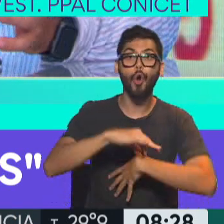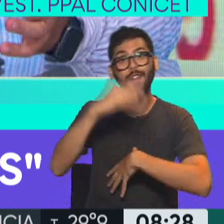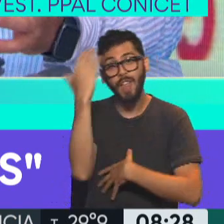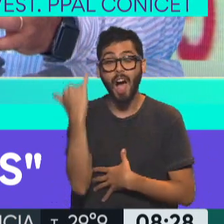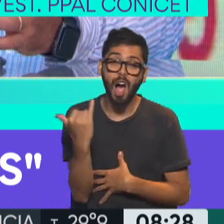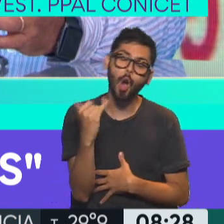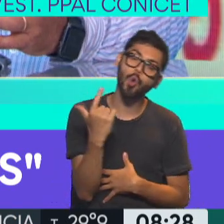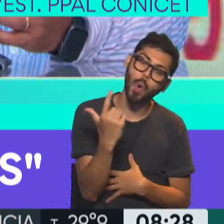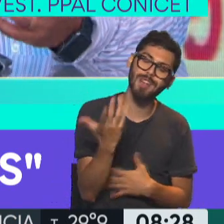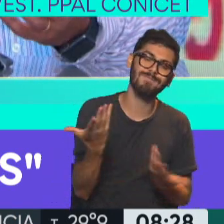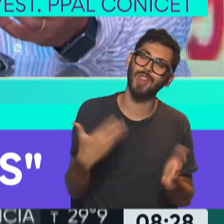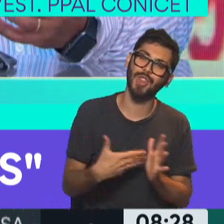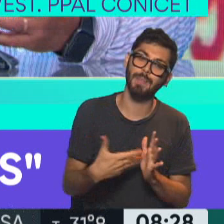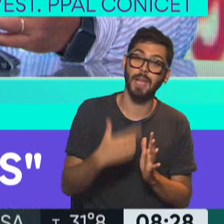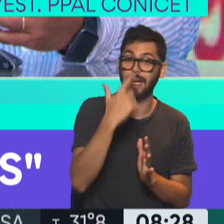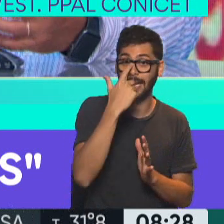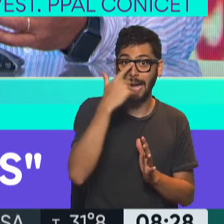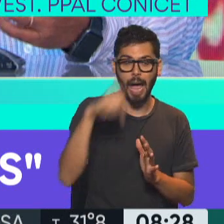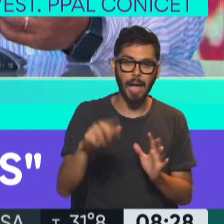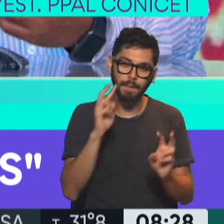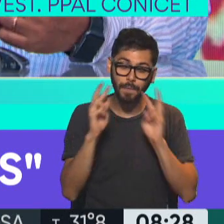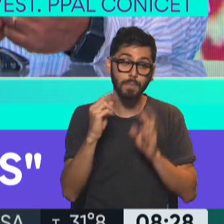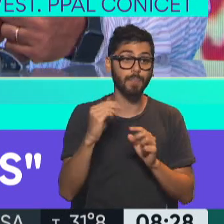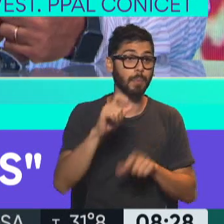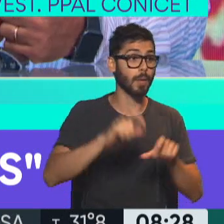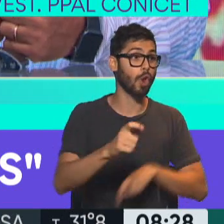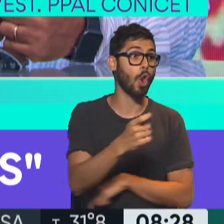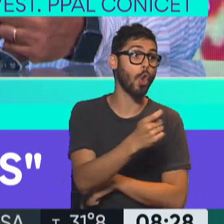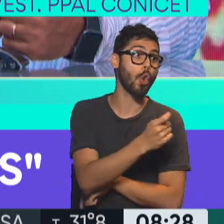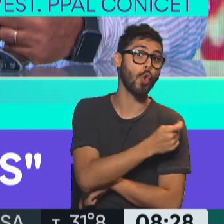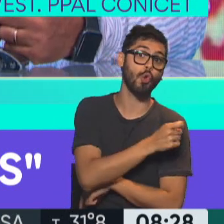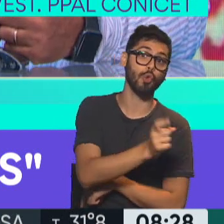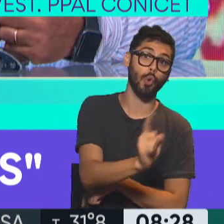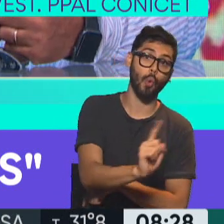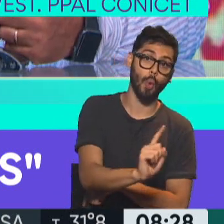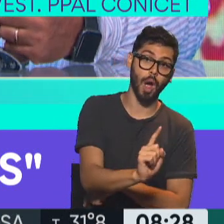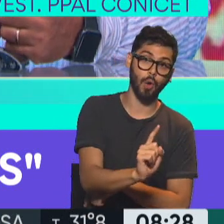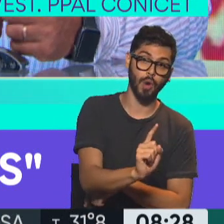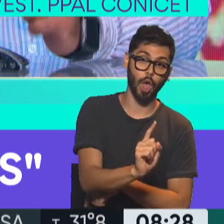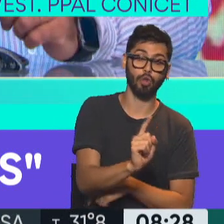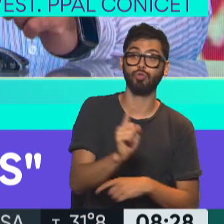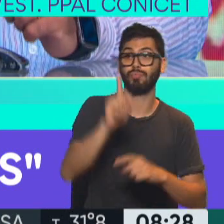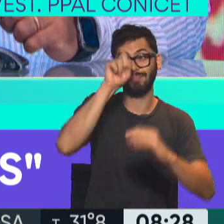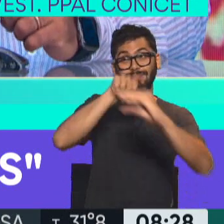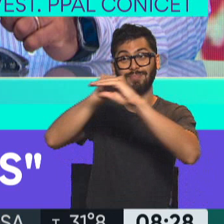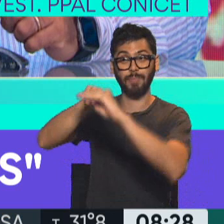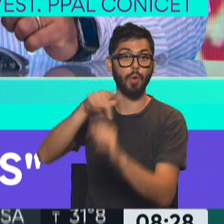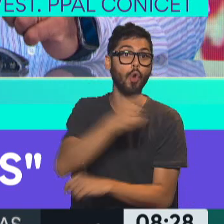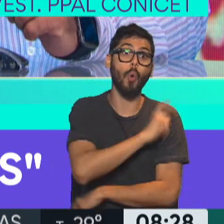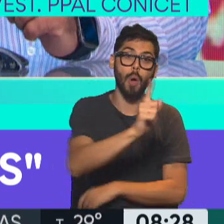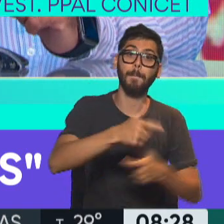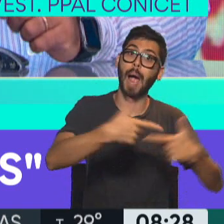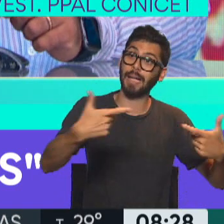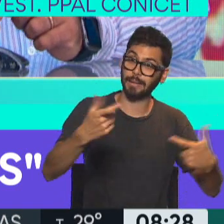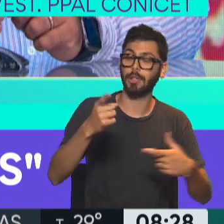y eso es lo que se está viendo porque el porcentaje de no vacunados es mayor al de vacunados entre los internados. Pero ojo que también hay vacunados